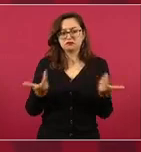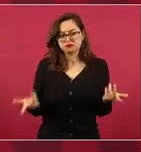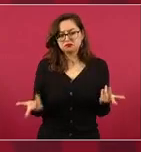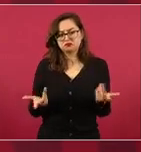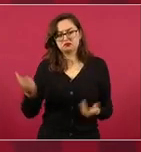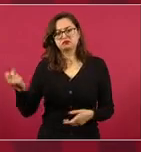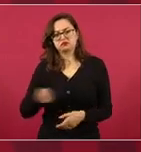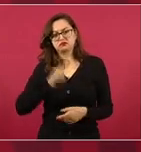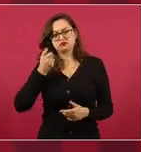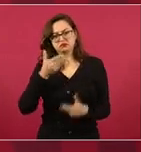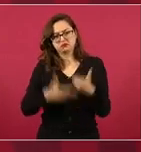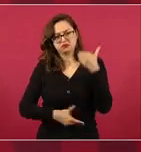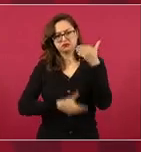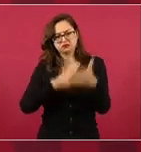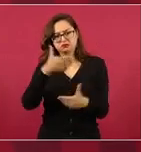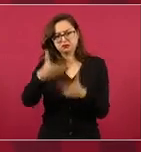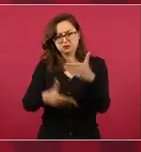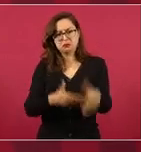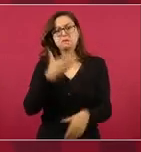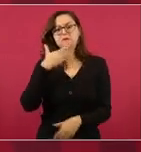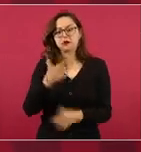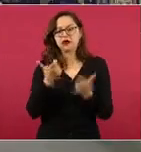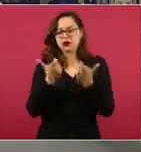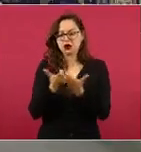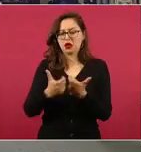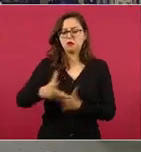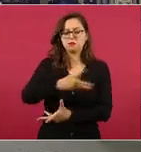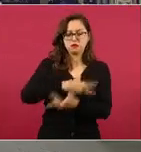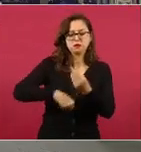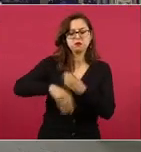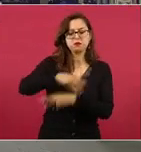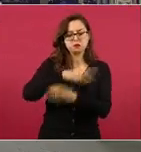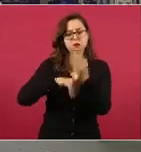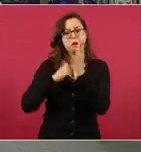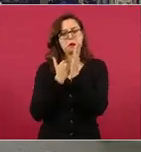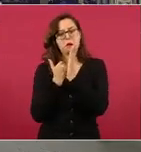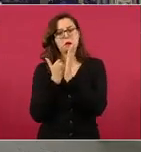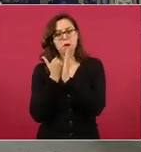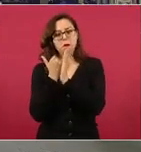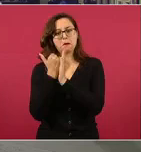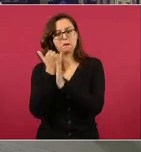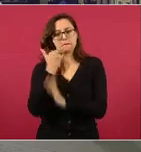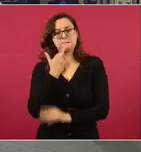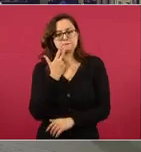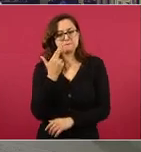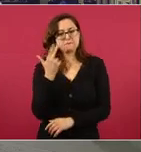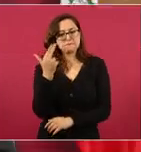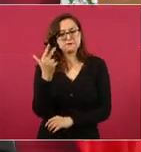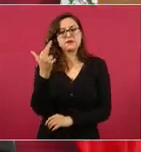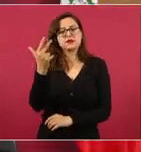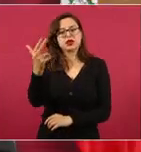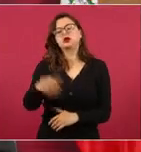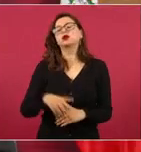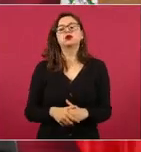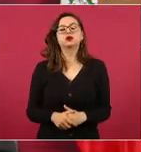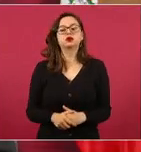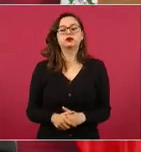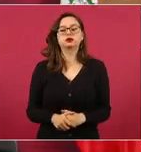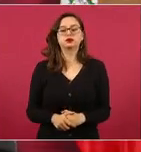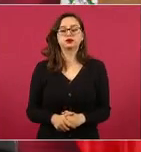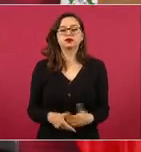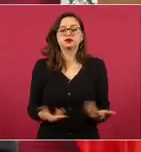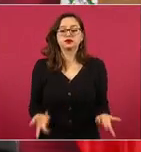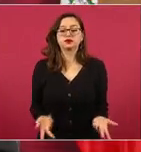afortunadamente pues va creciendo la economía. Y hoy fue muy bueno el dato